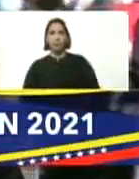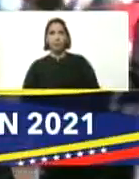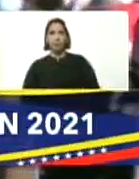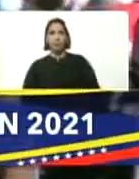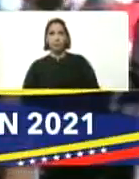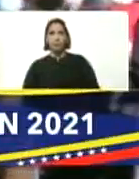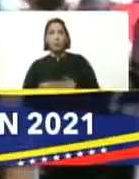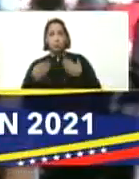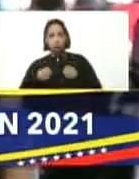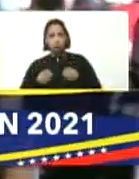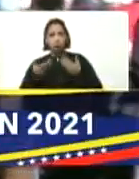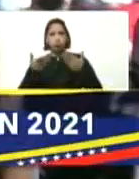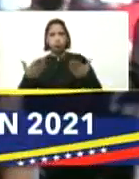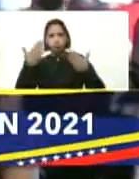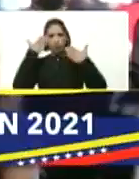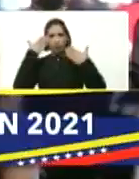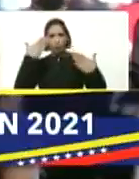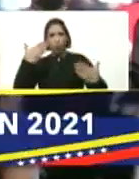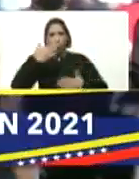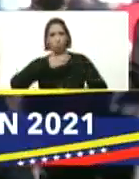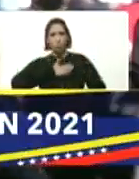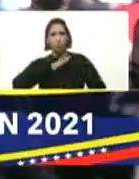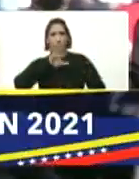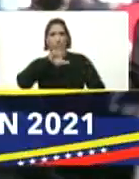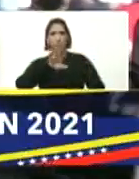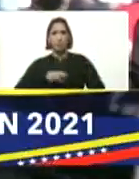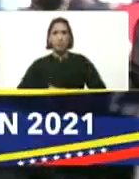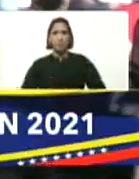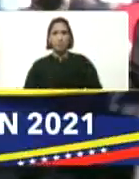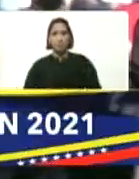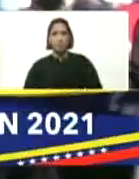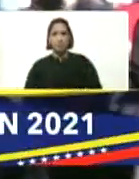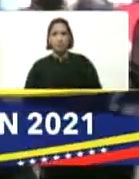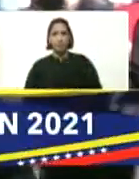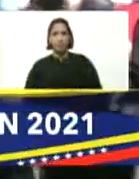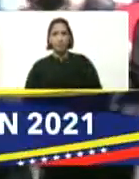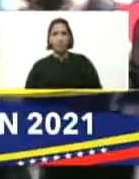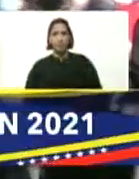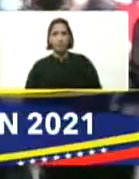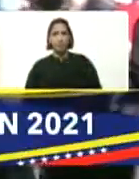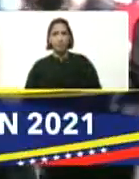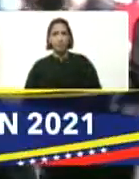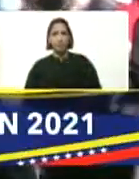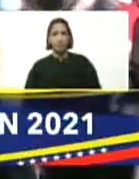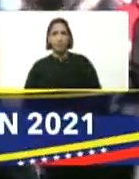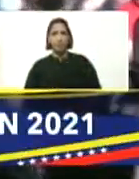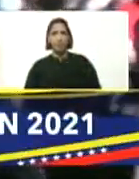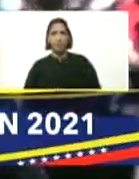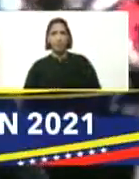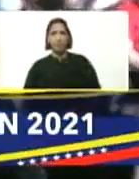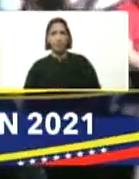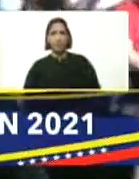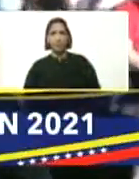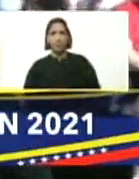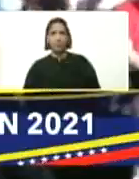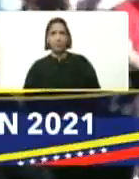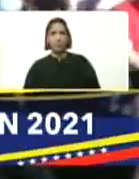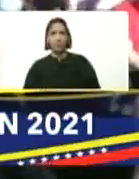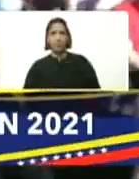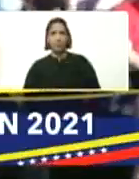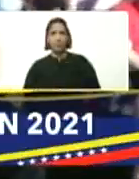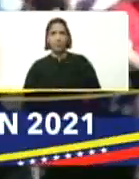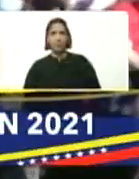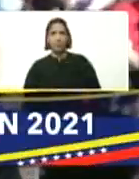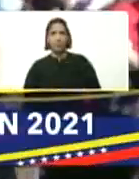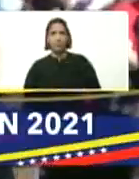Le transmito los saludos también de mi país. Les salutations de deux autres artistes tunisiens, Madame Aïcha Filali es